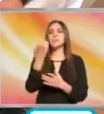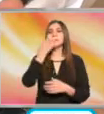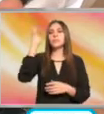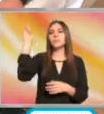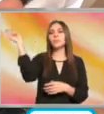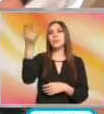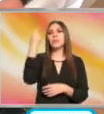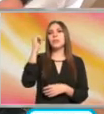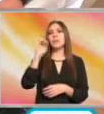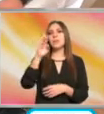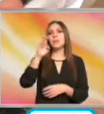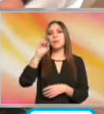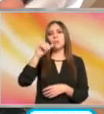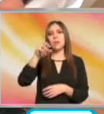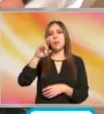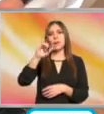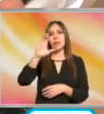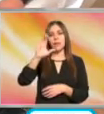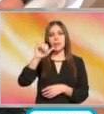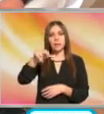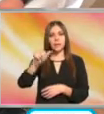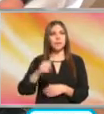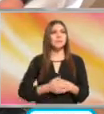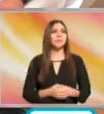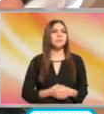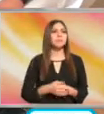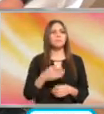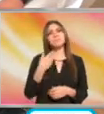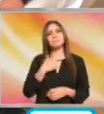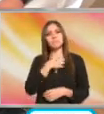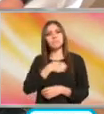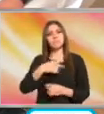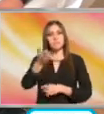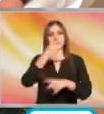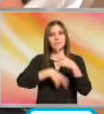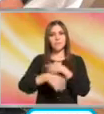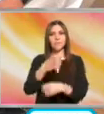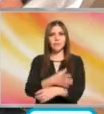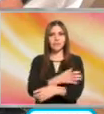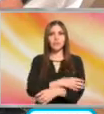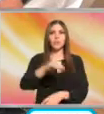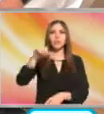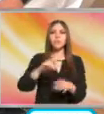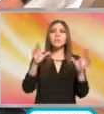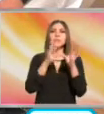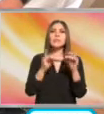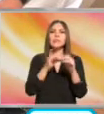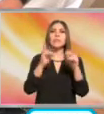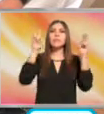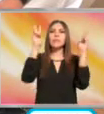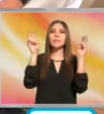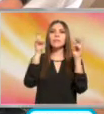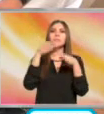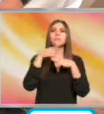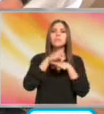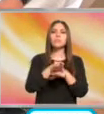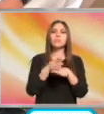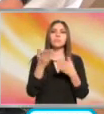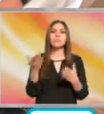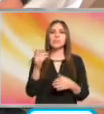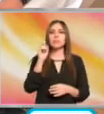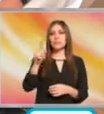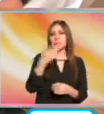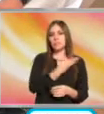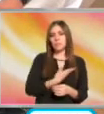Universidad Iberoamericana. Muchas gracias, Juan. Maestro, encantado que esté con nosotros el día de hoy para hablar de temas relacionados con